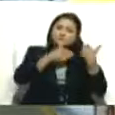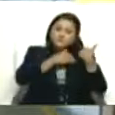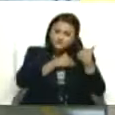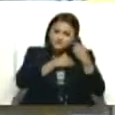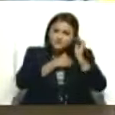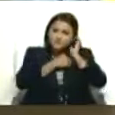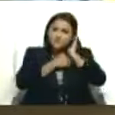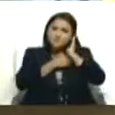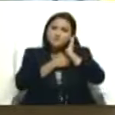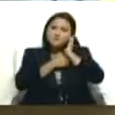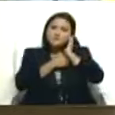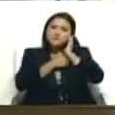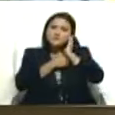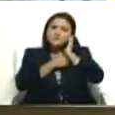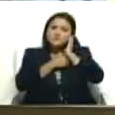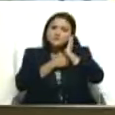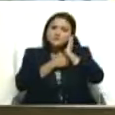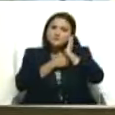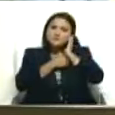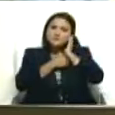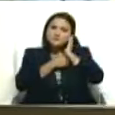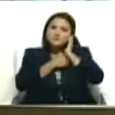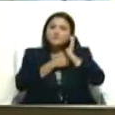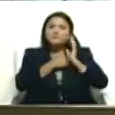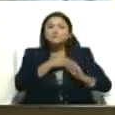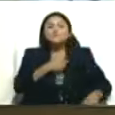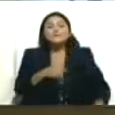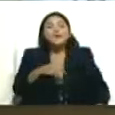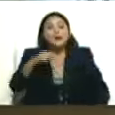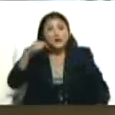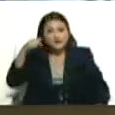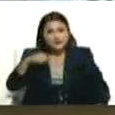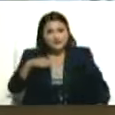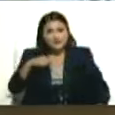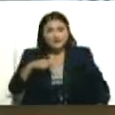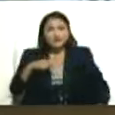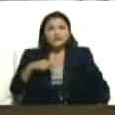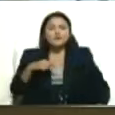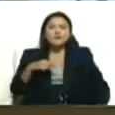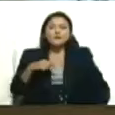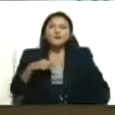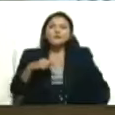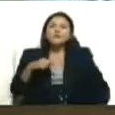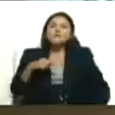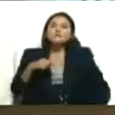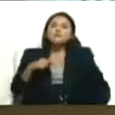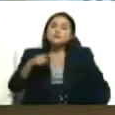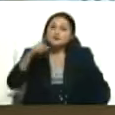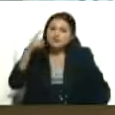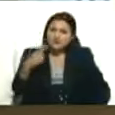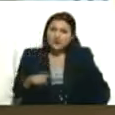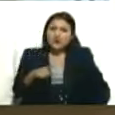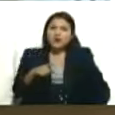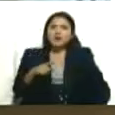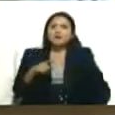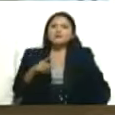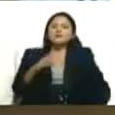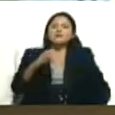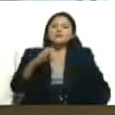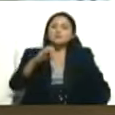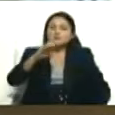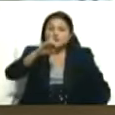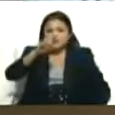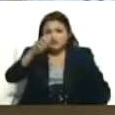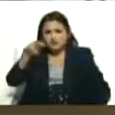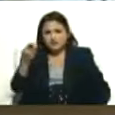de Venezuela, y en la sesión que sostuvo el Consejo Nacional Electoral en